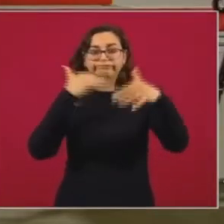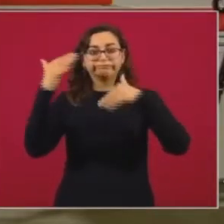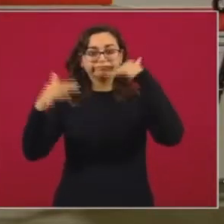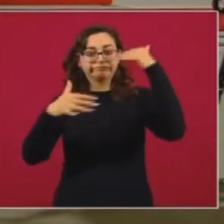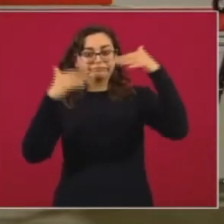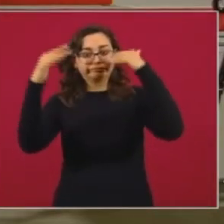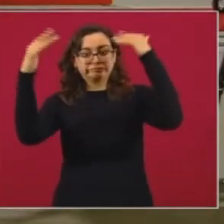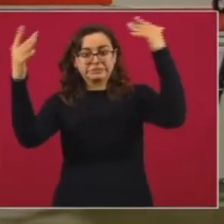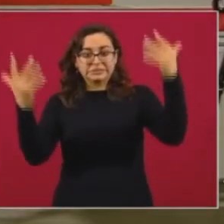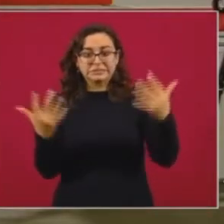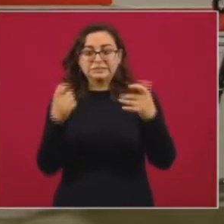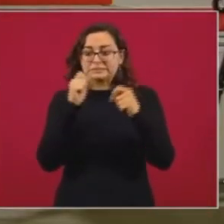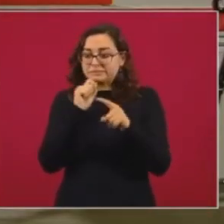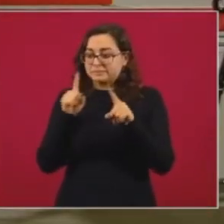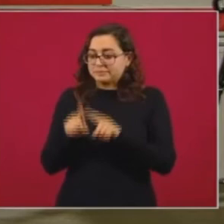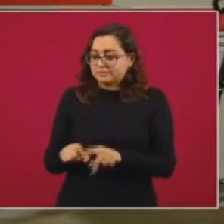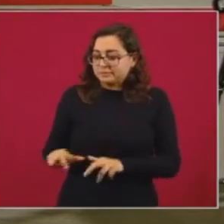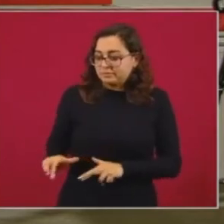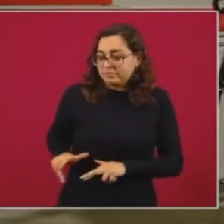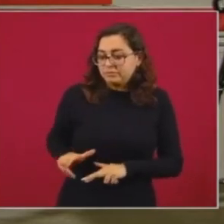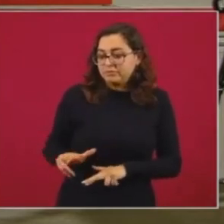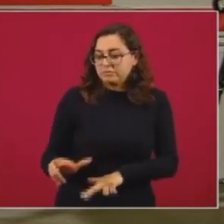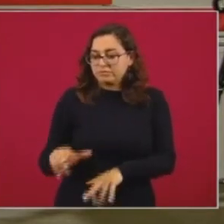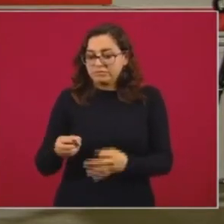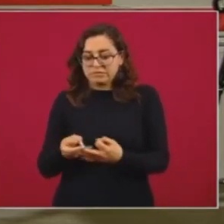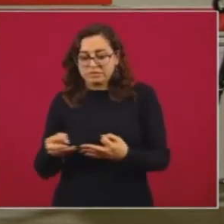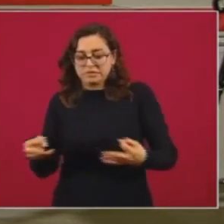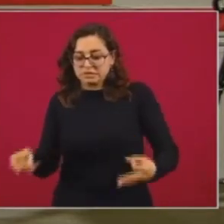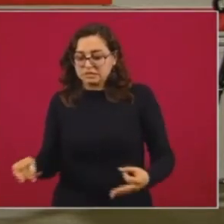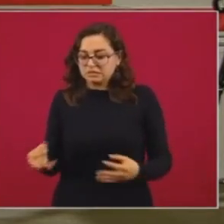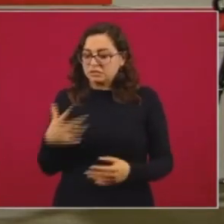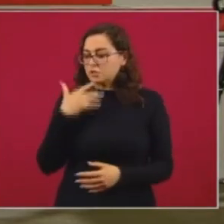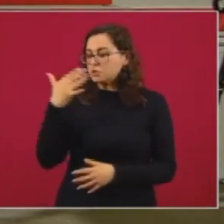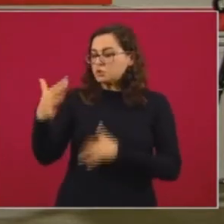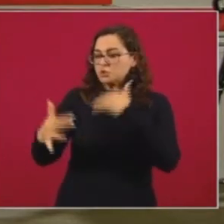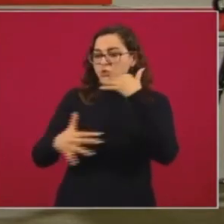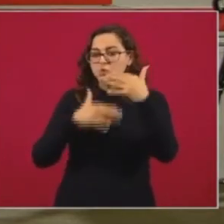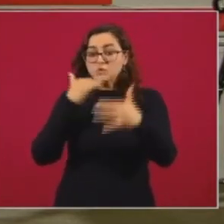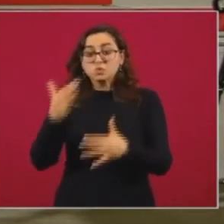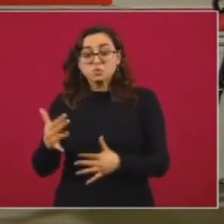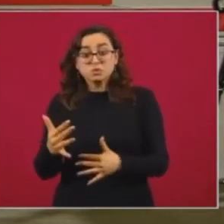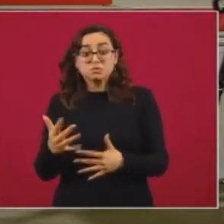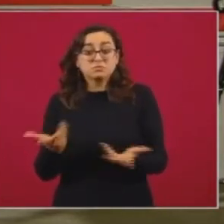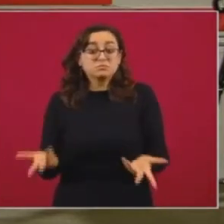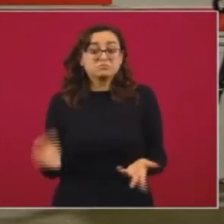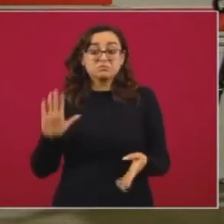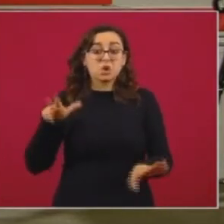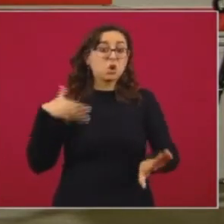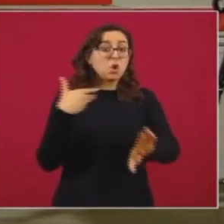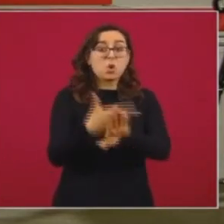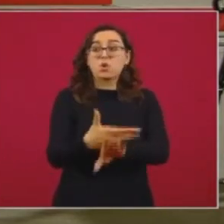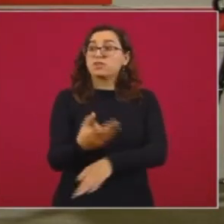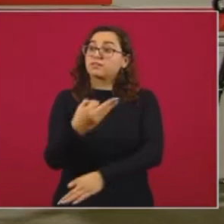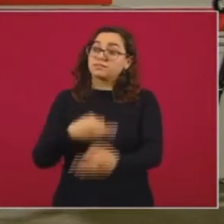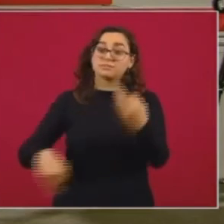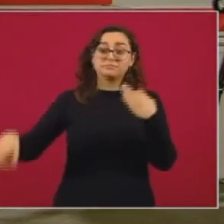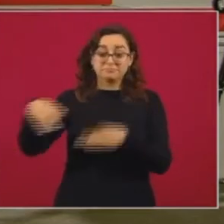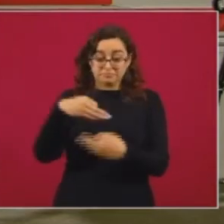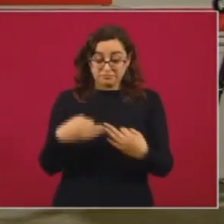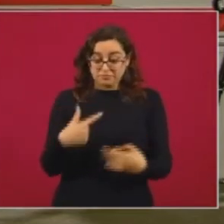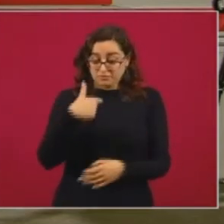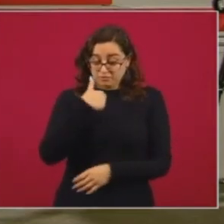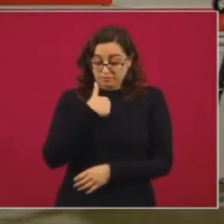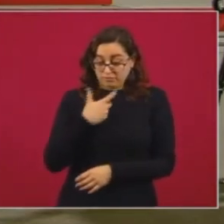el caso de la contaminación de ríos, suelos y otros elementos de sustento. Entonces, casi todo lo que